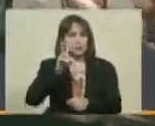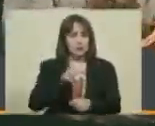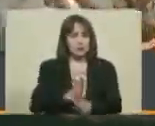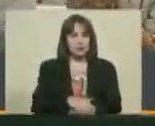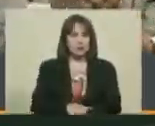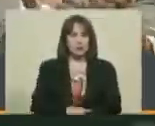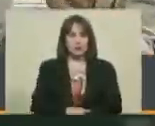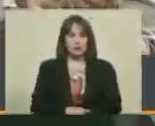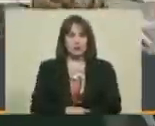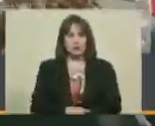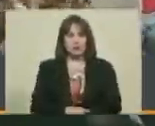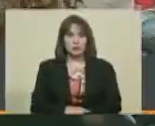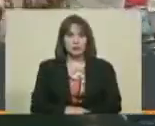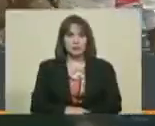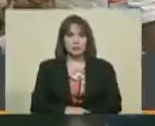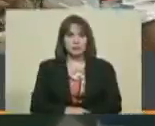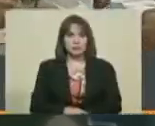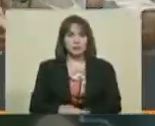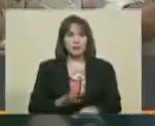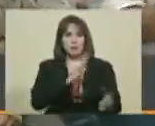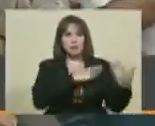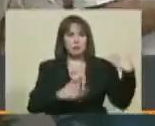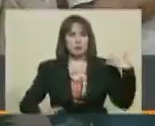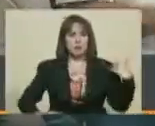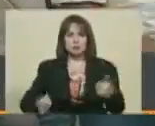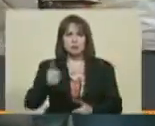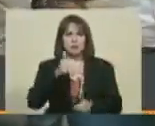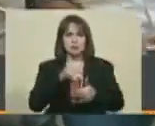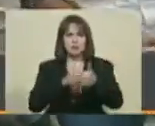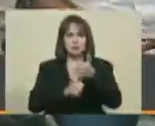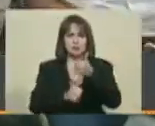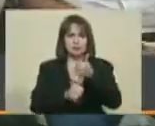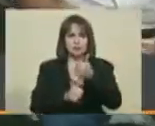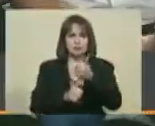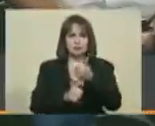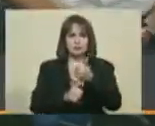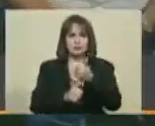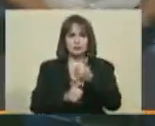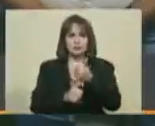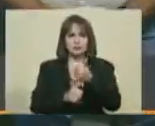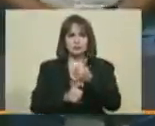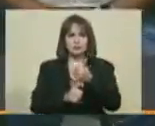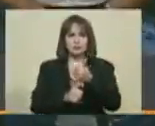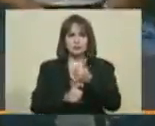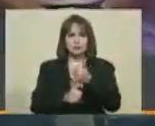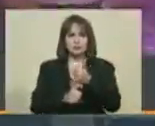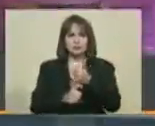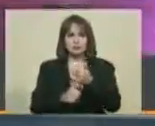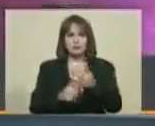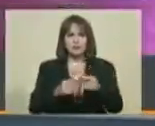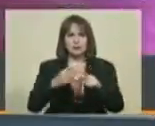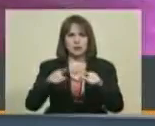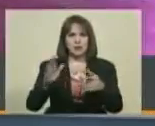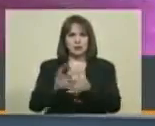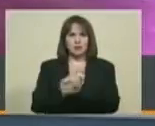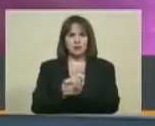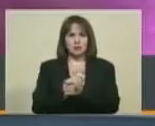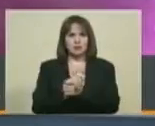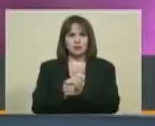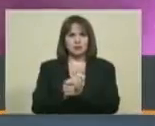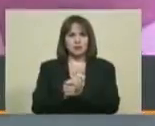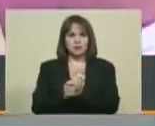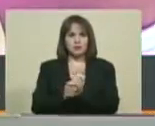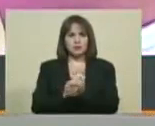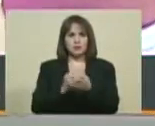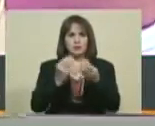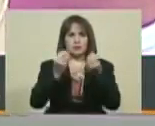compañero vicepresidente ejecutivo Tarek El Aissami, compañero Manuel Quevedo,